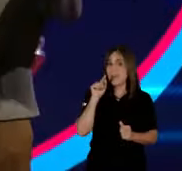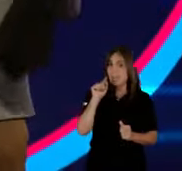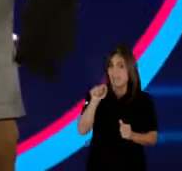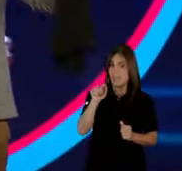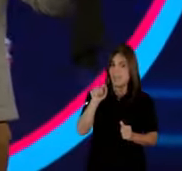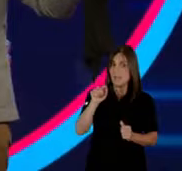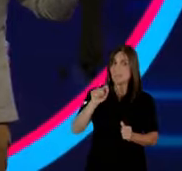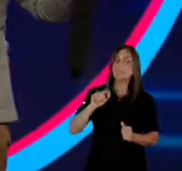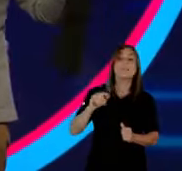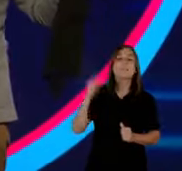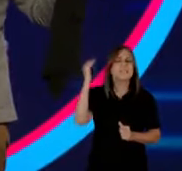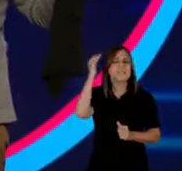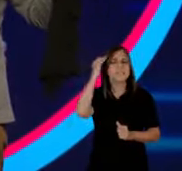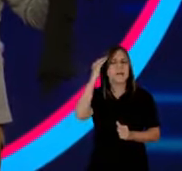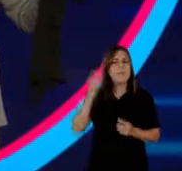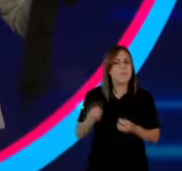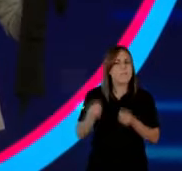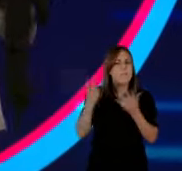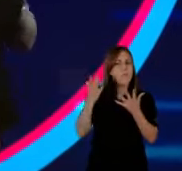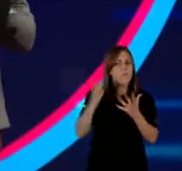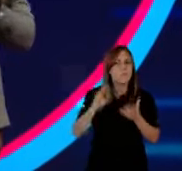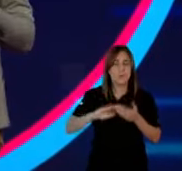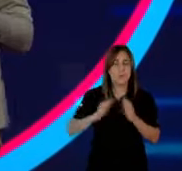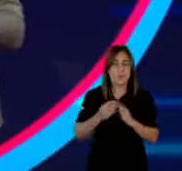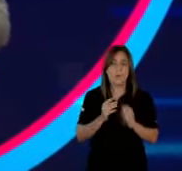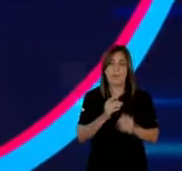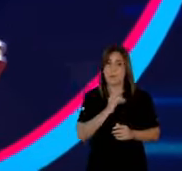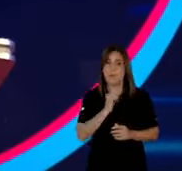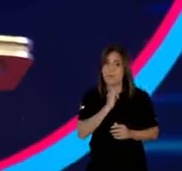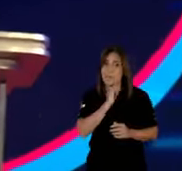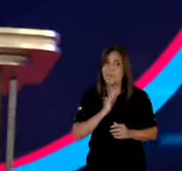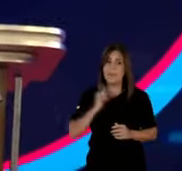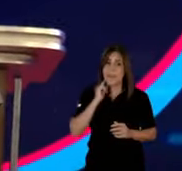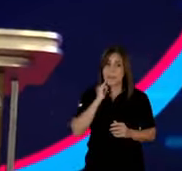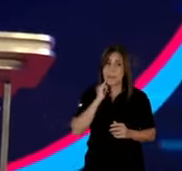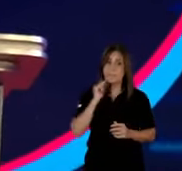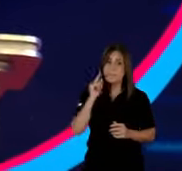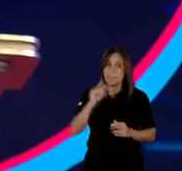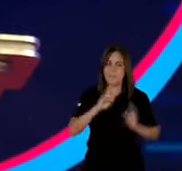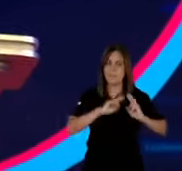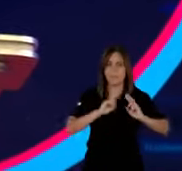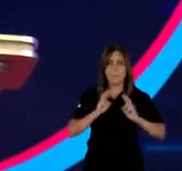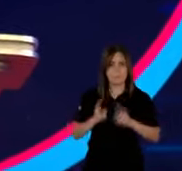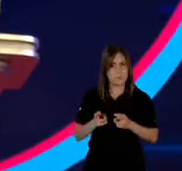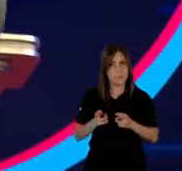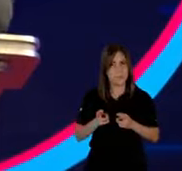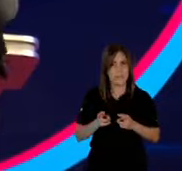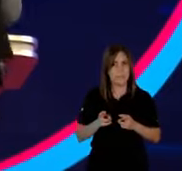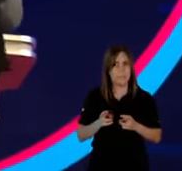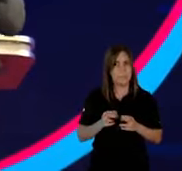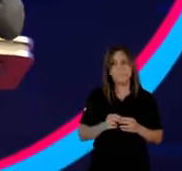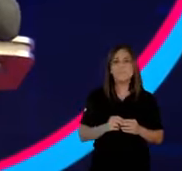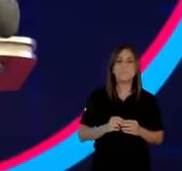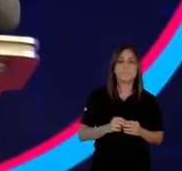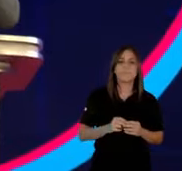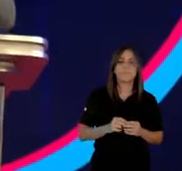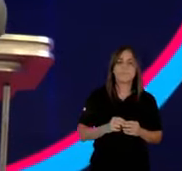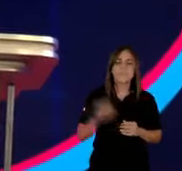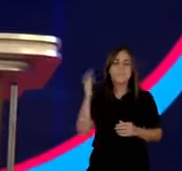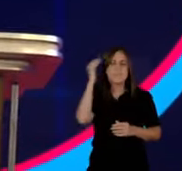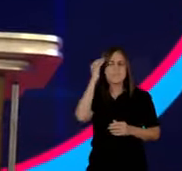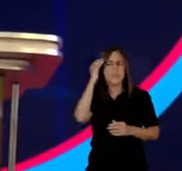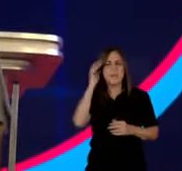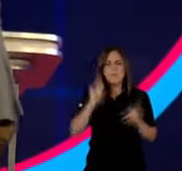Vamos, aplauda eso. Eso se llama responsabilidad. Ella lo corrige, no, vámonos por acá, esta es el área,